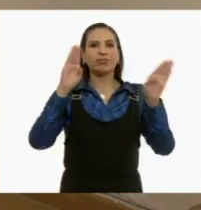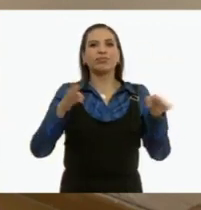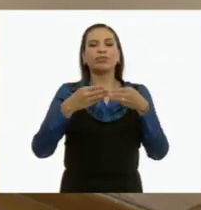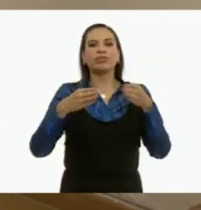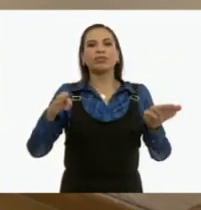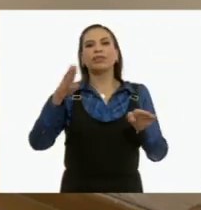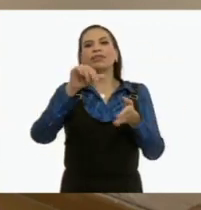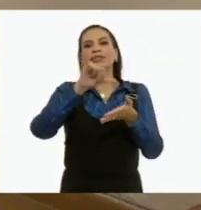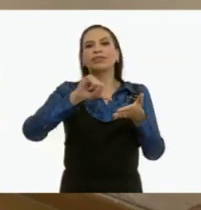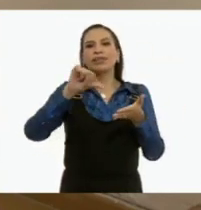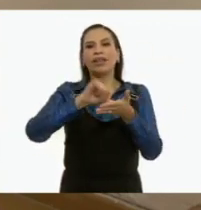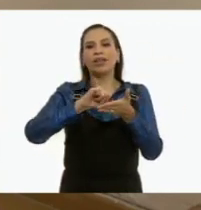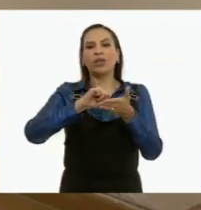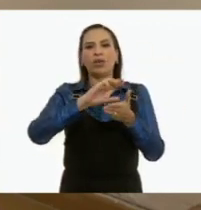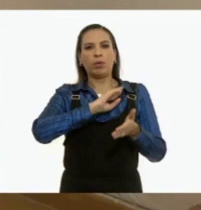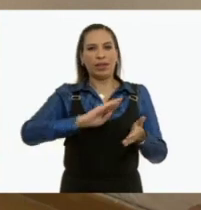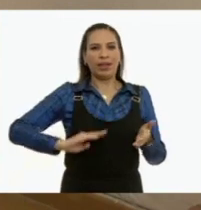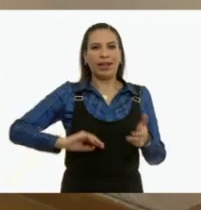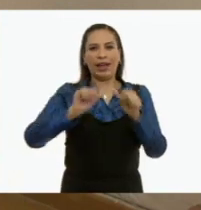de las Artes de Mazatlán.